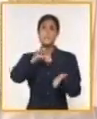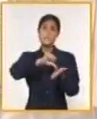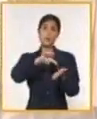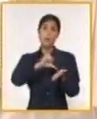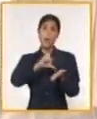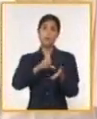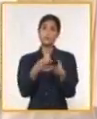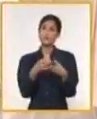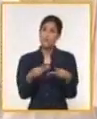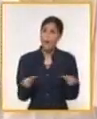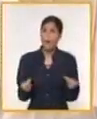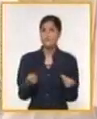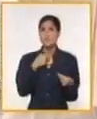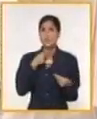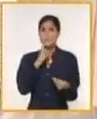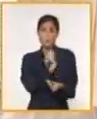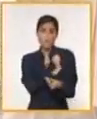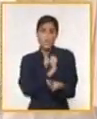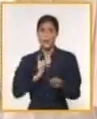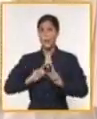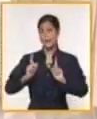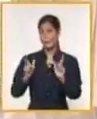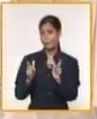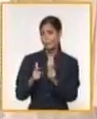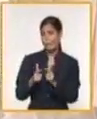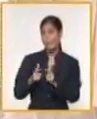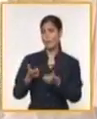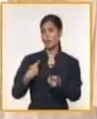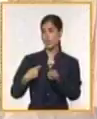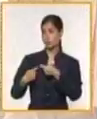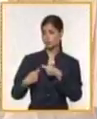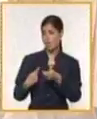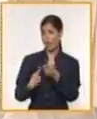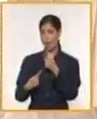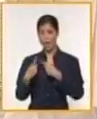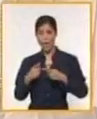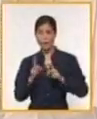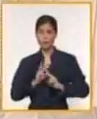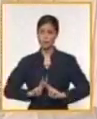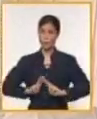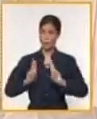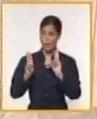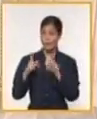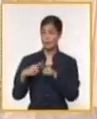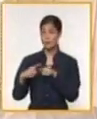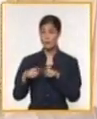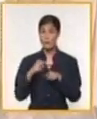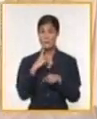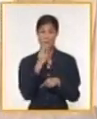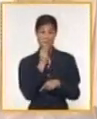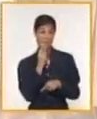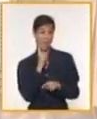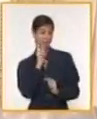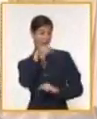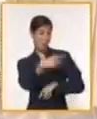el 79, pero ya cuando llegó la cosa de lo nuclear,